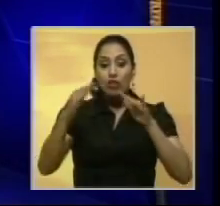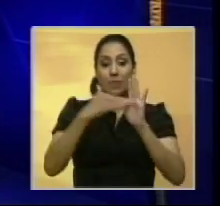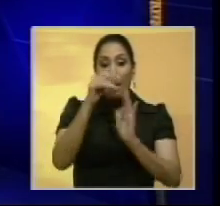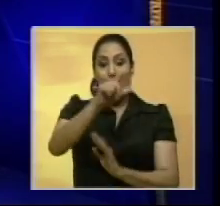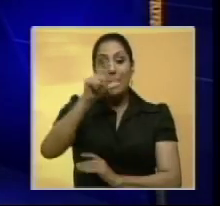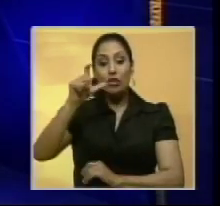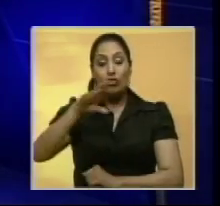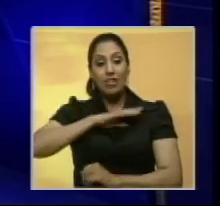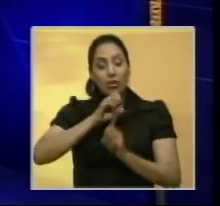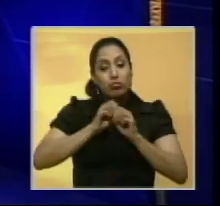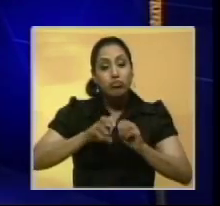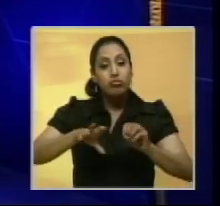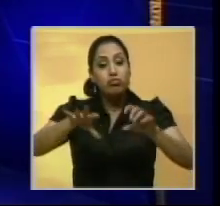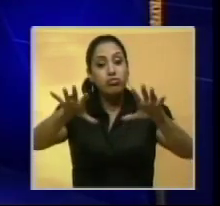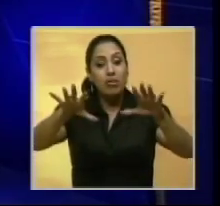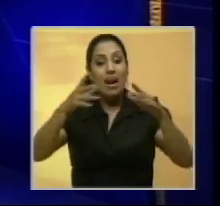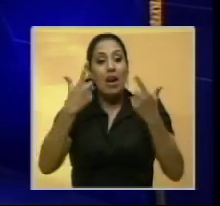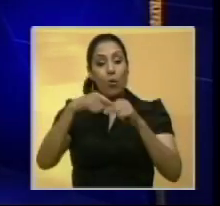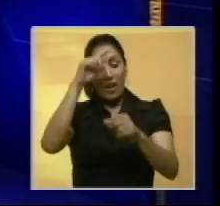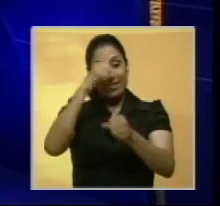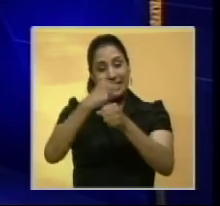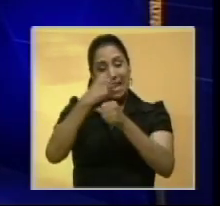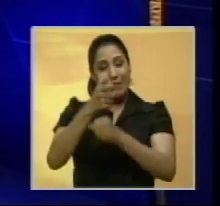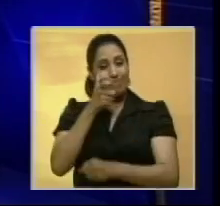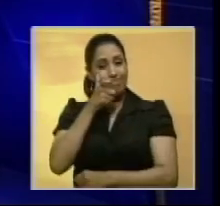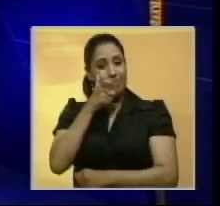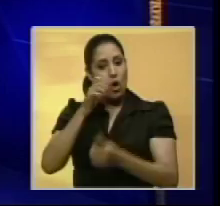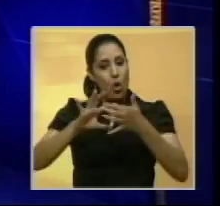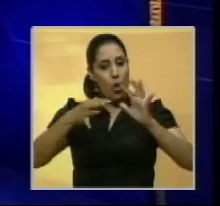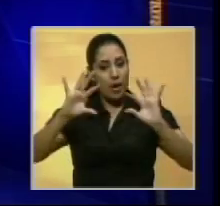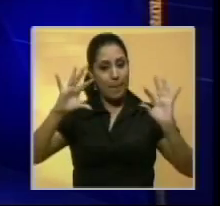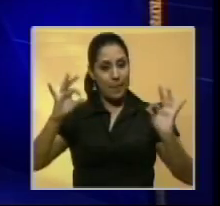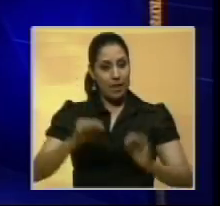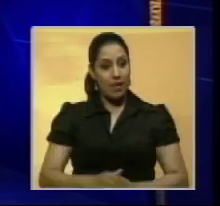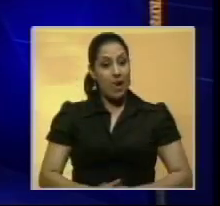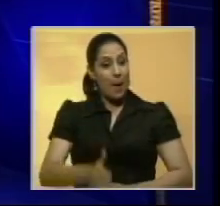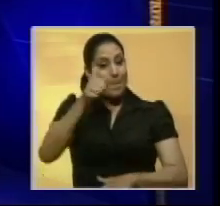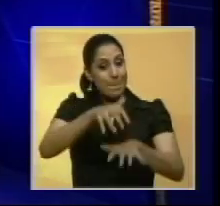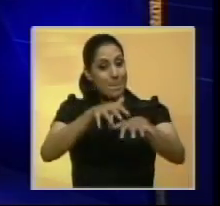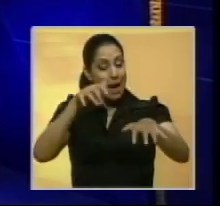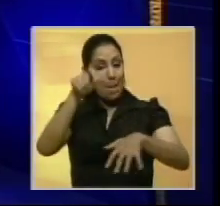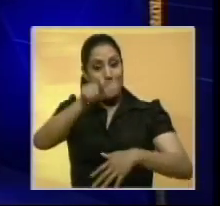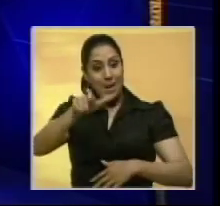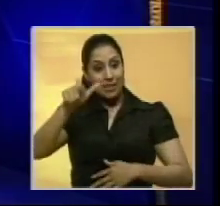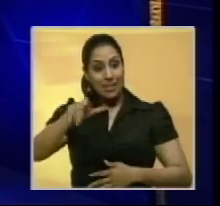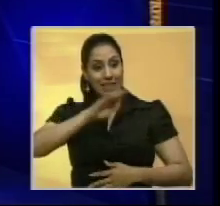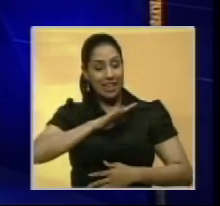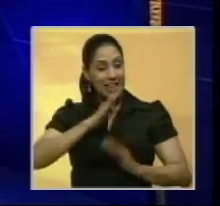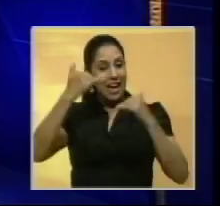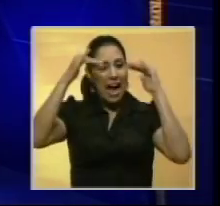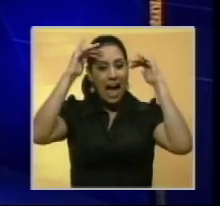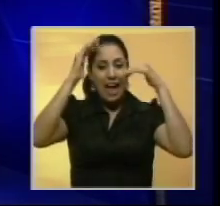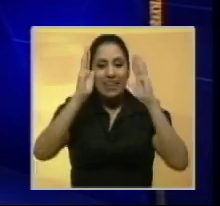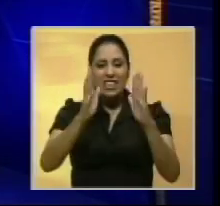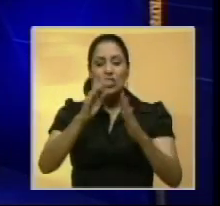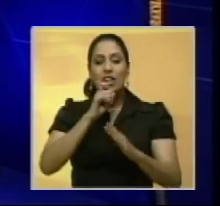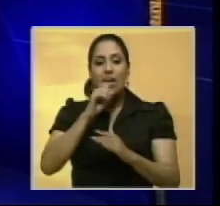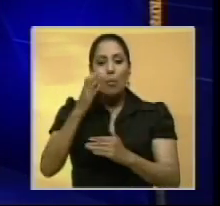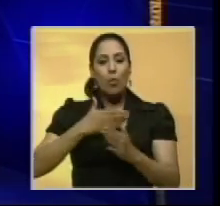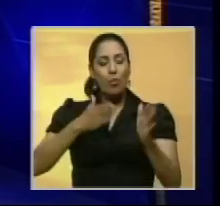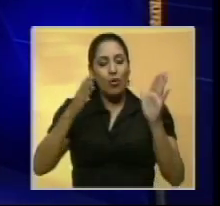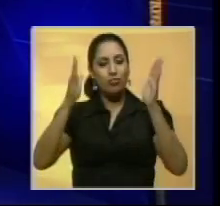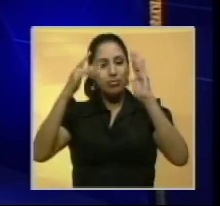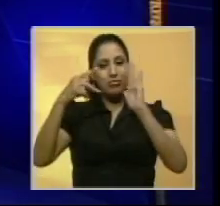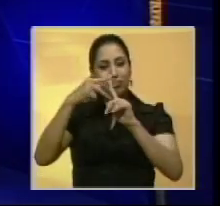de seguridad serán desplegados como parte del dispositivo para los Juegos Olímpicos. La mayoría de los oficiales estarán concentrados en el área de la Villa